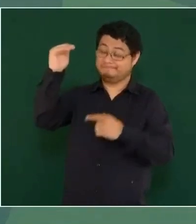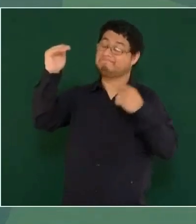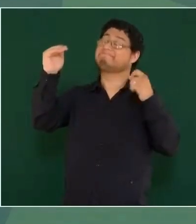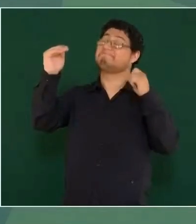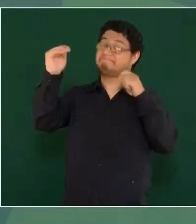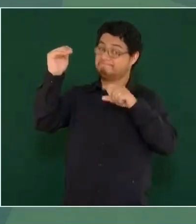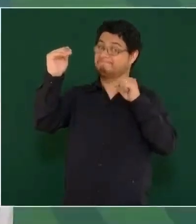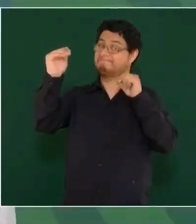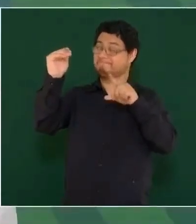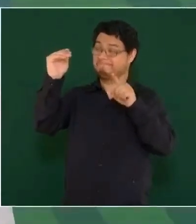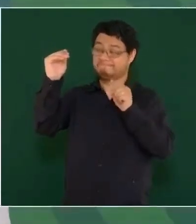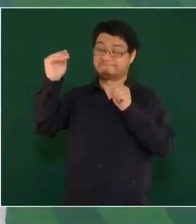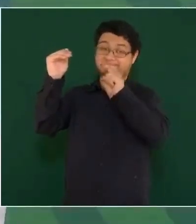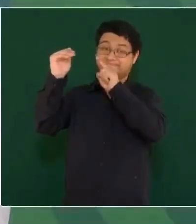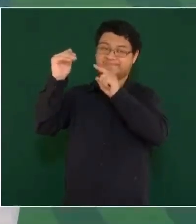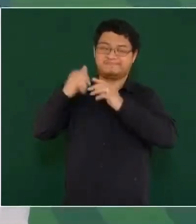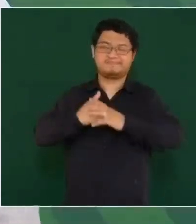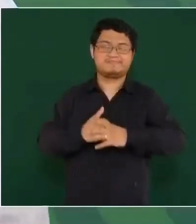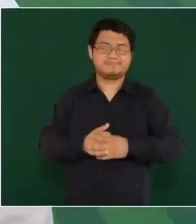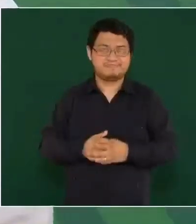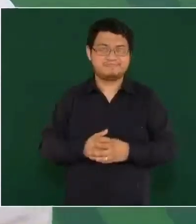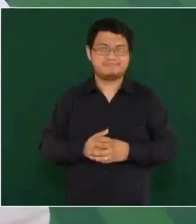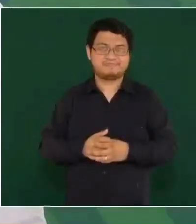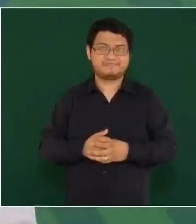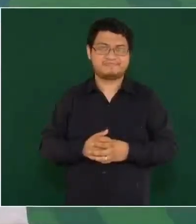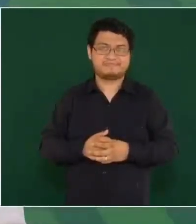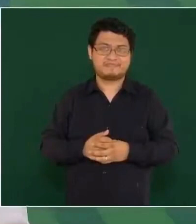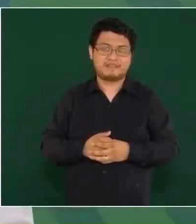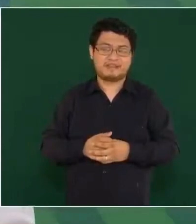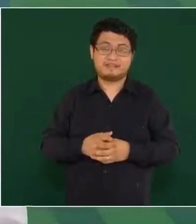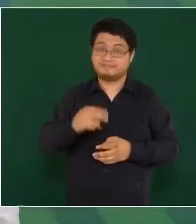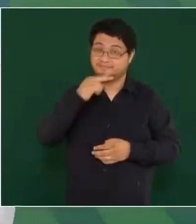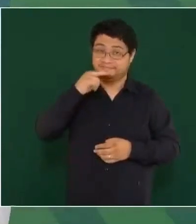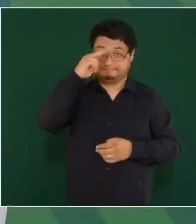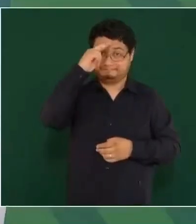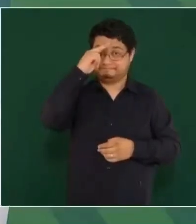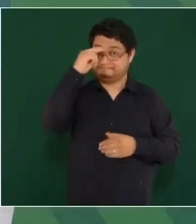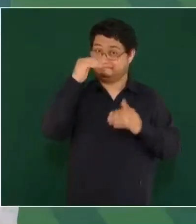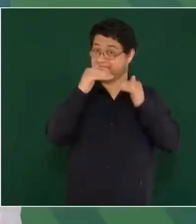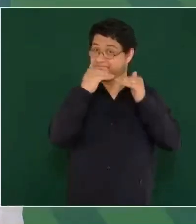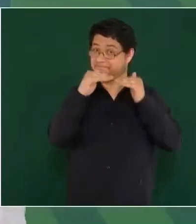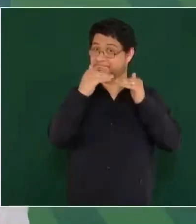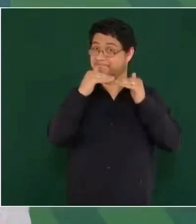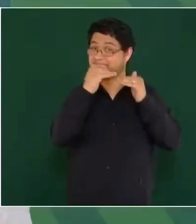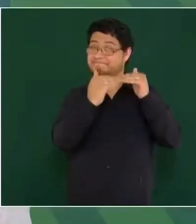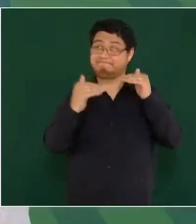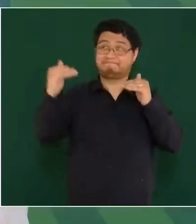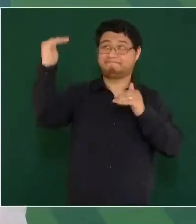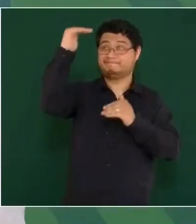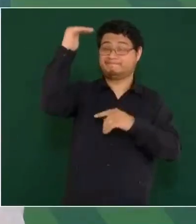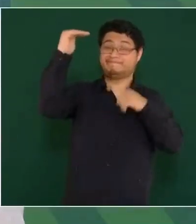la ignorancia está en sectores medios y en sectores altos